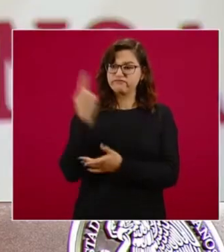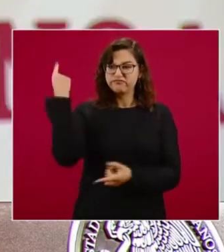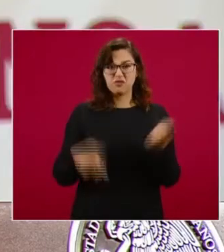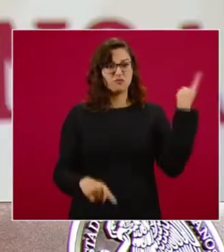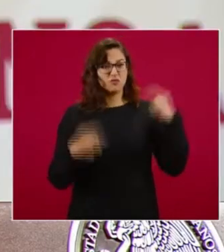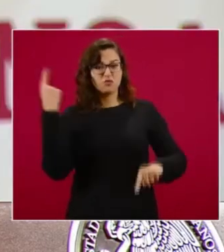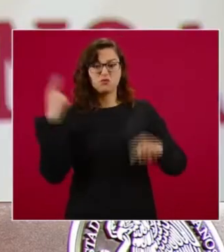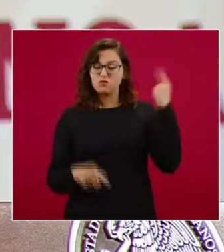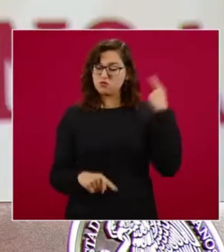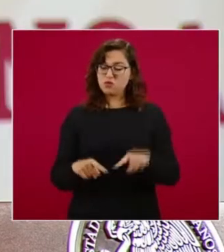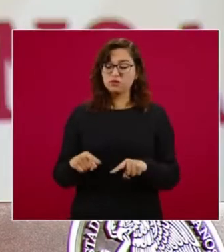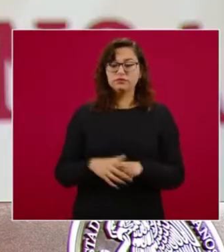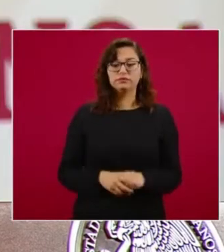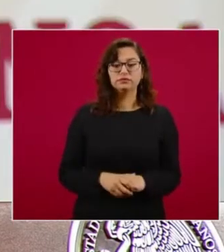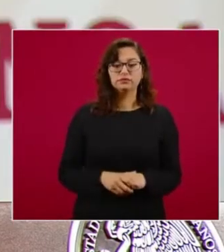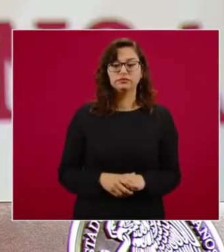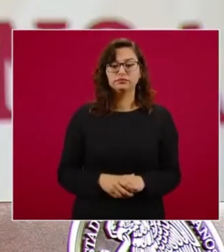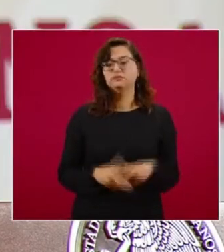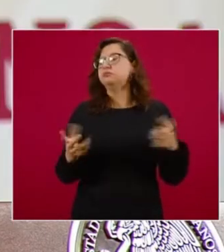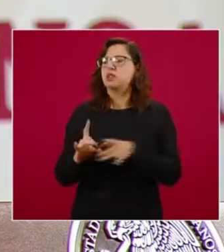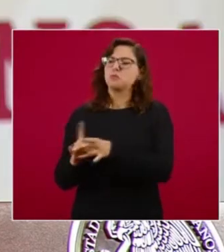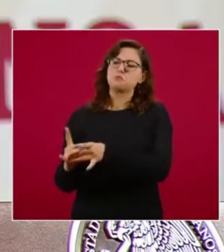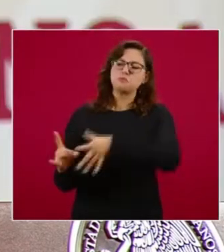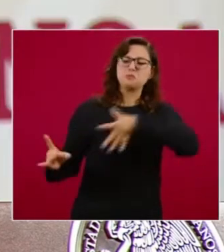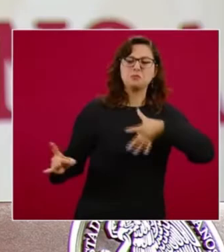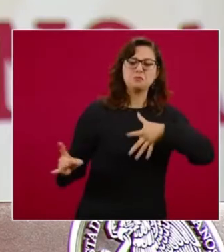Y no nos podemos desprender de eso.